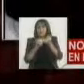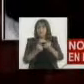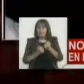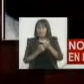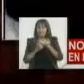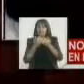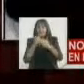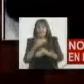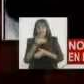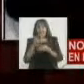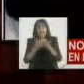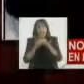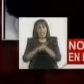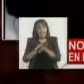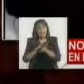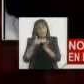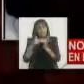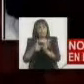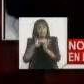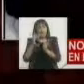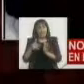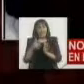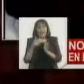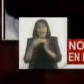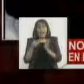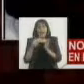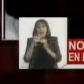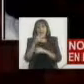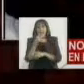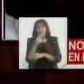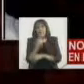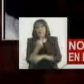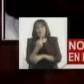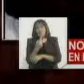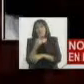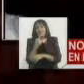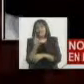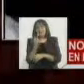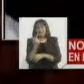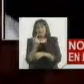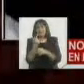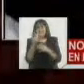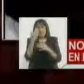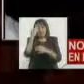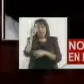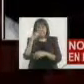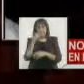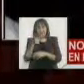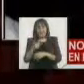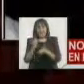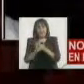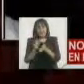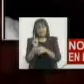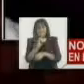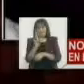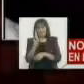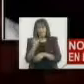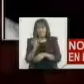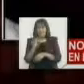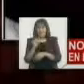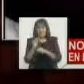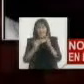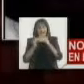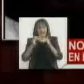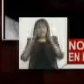cada argumento que ahí se presenta. Hay una solemnidad, también hay que decirlo así, que no es solo el edificio,